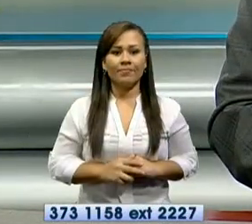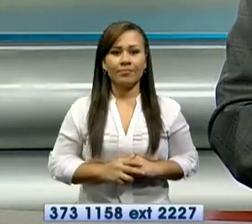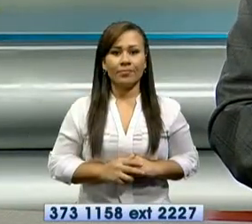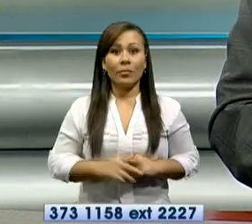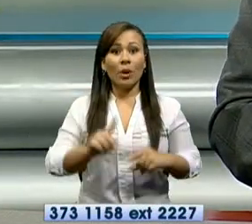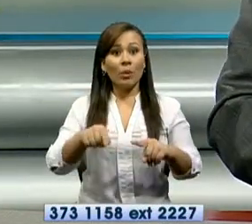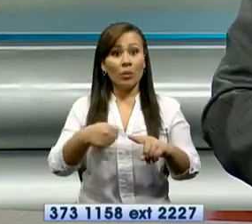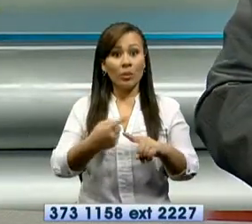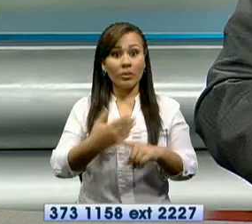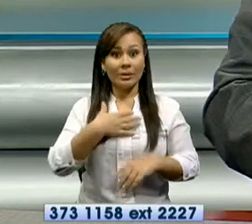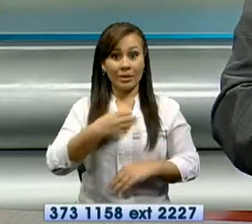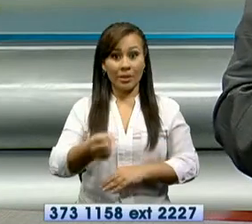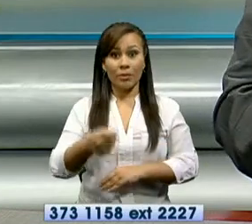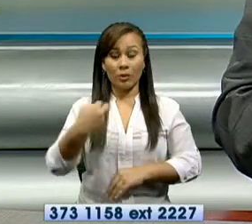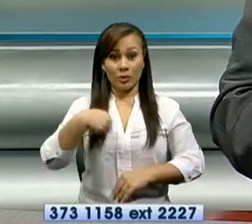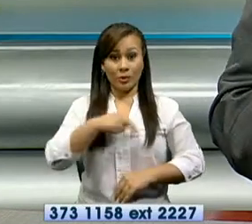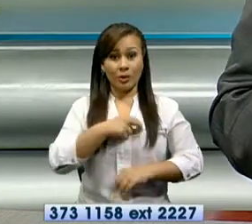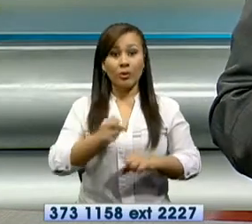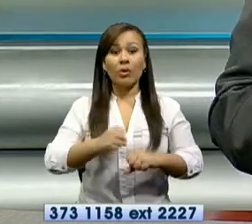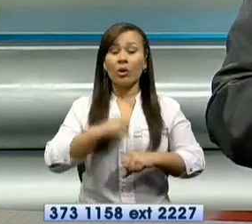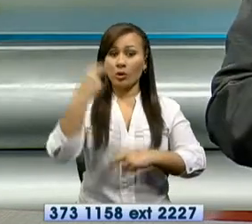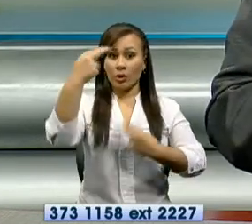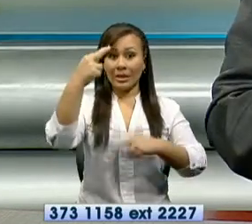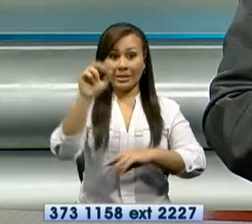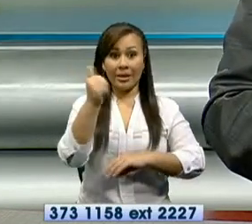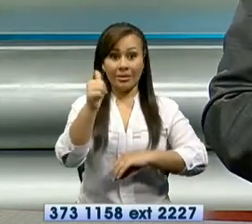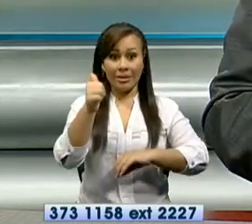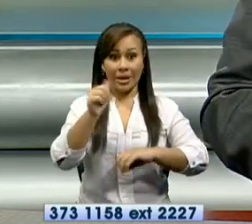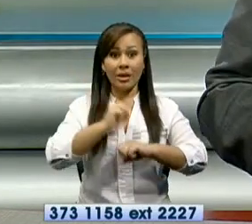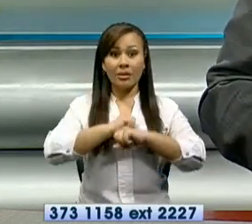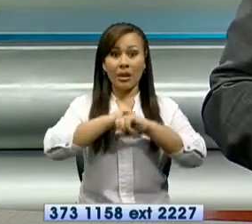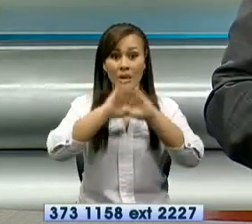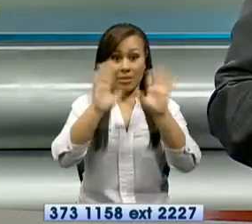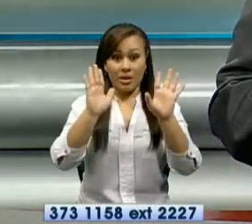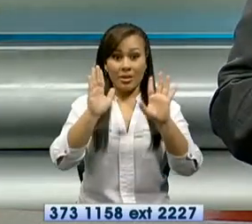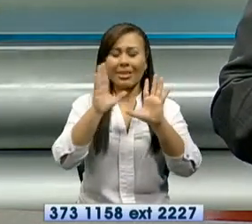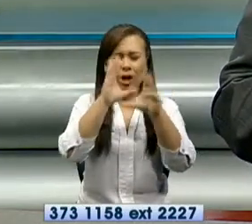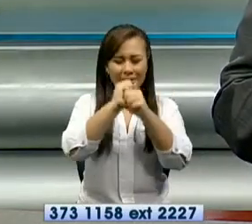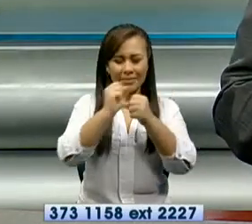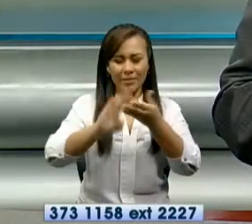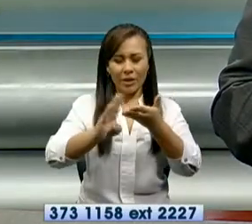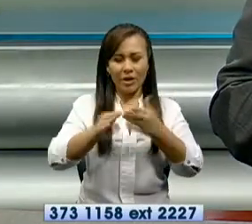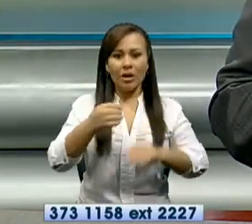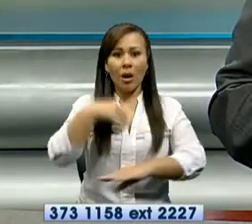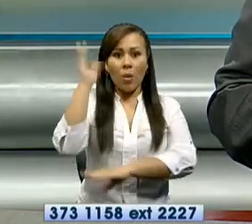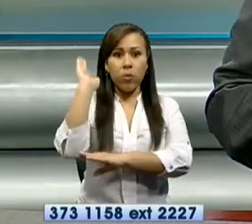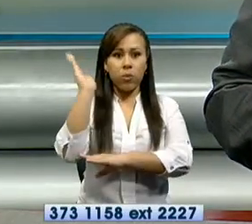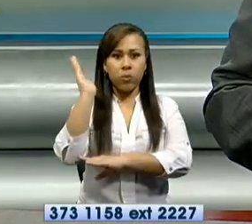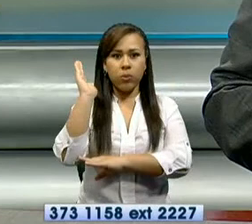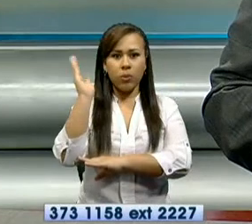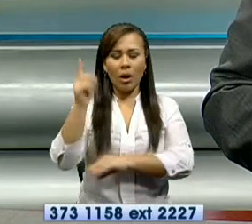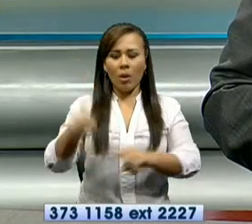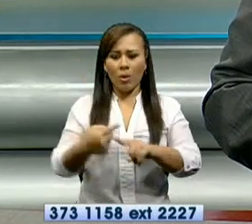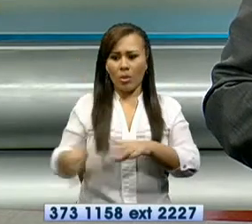Cuando estábamos transmitiendo el noticiario estelar, en 20 minutos se presentaron 5